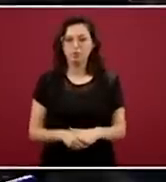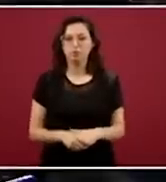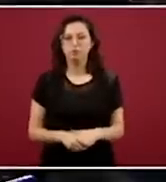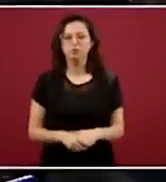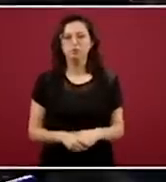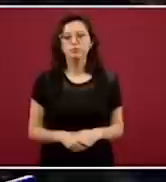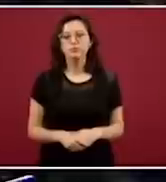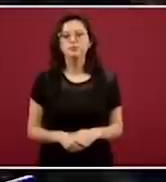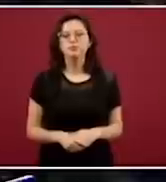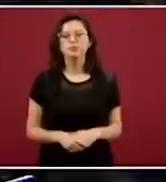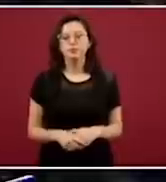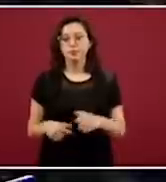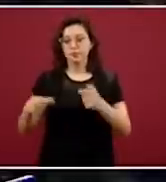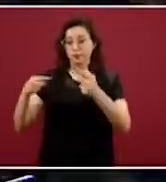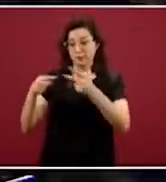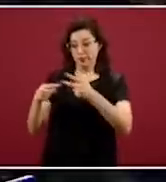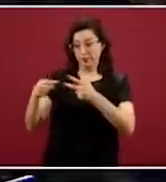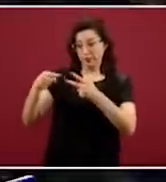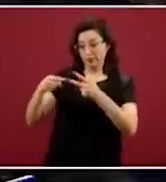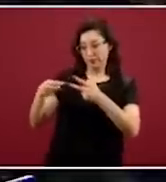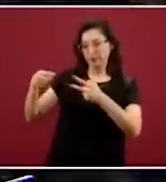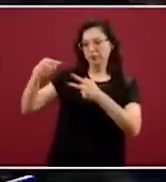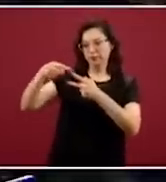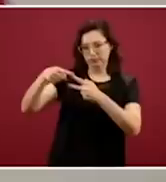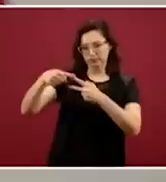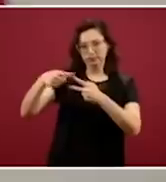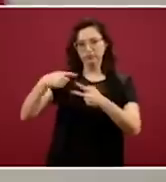Sobre el tema de salud, le comento,